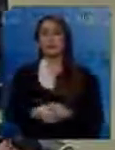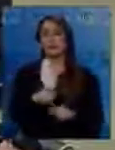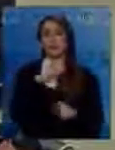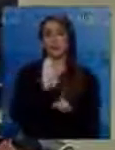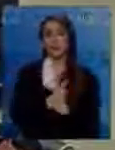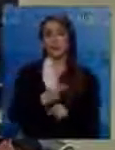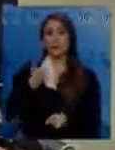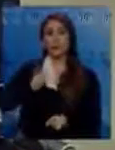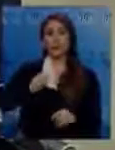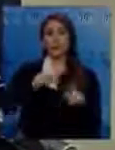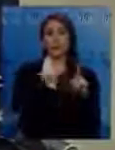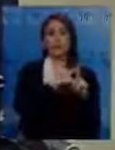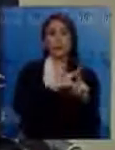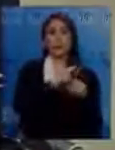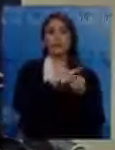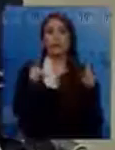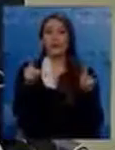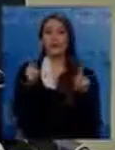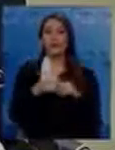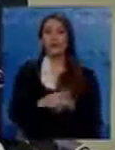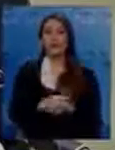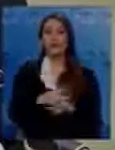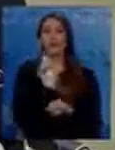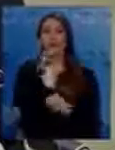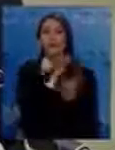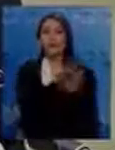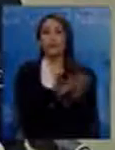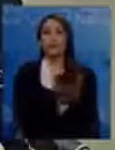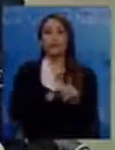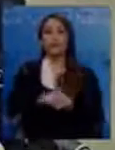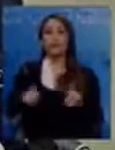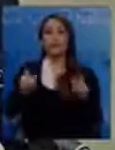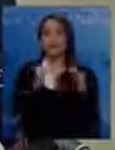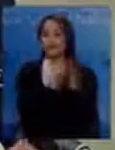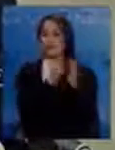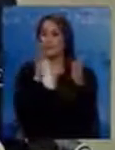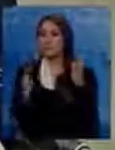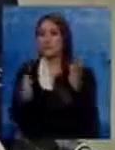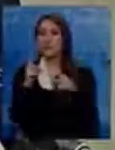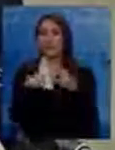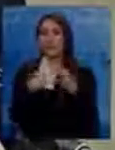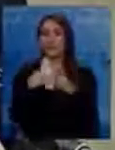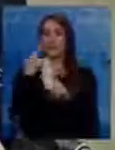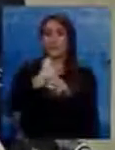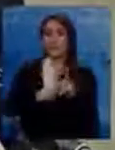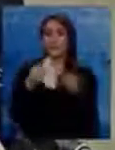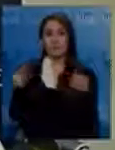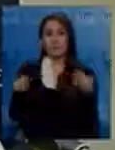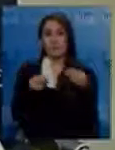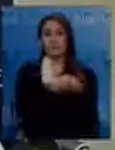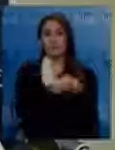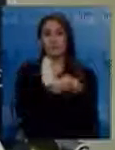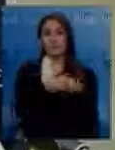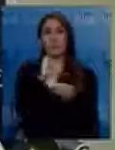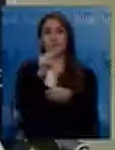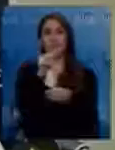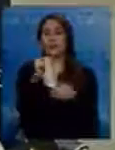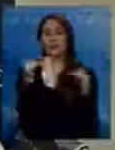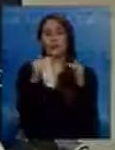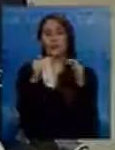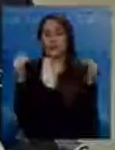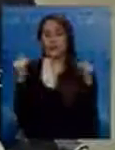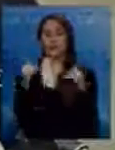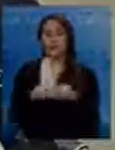el sueldo es uno, pero el caso del proyecto de investigación es otra cantidad que al ser mensualizado obviamente no corresponde con lo